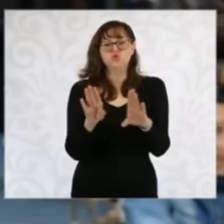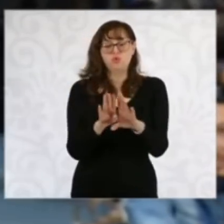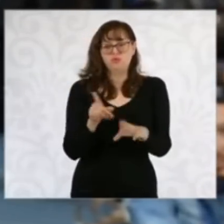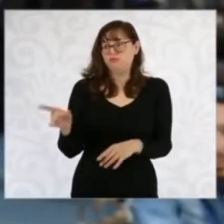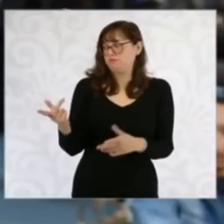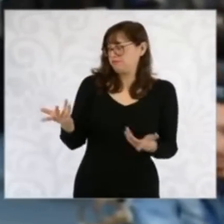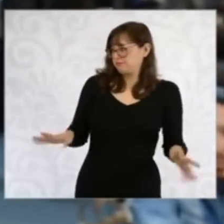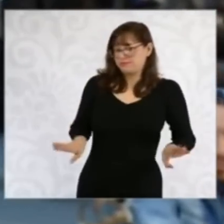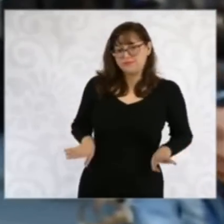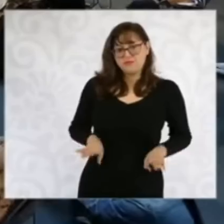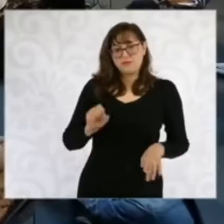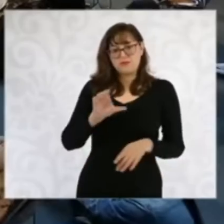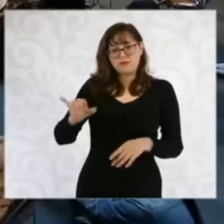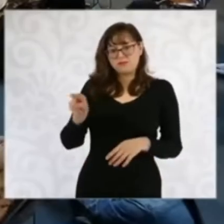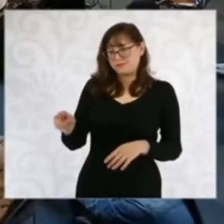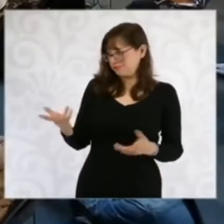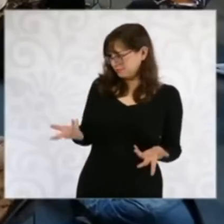respuesta o este actuar de la Corte?